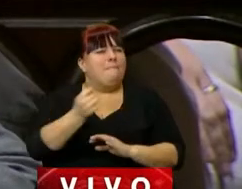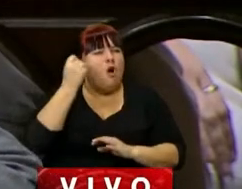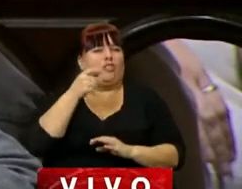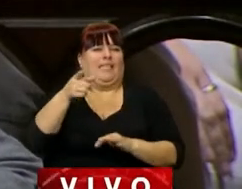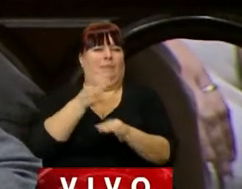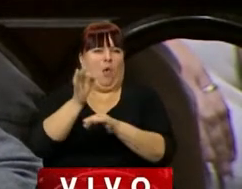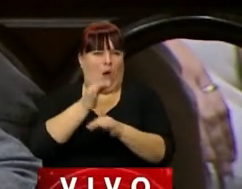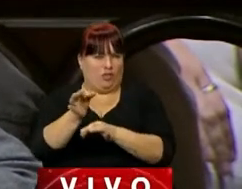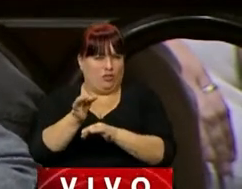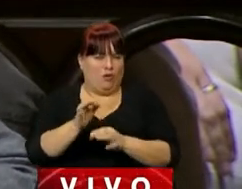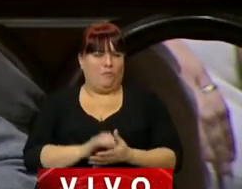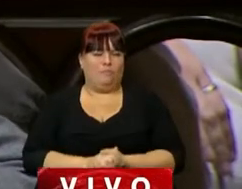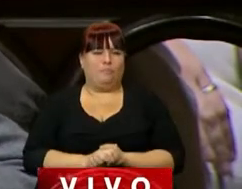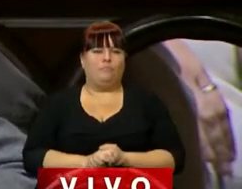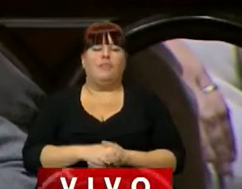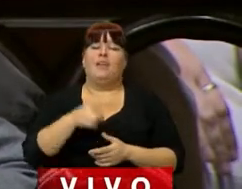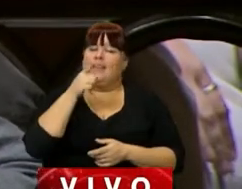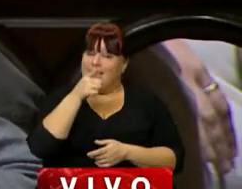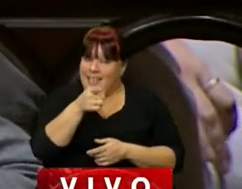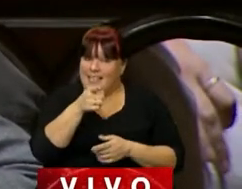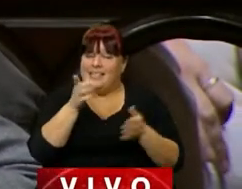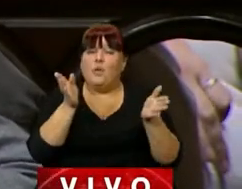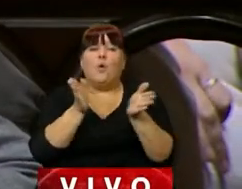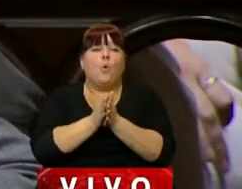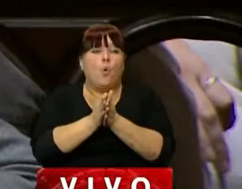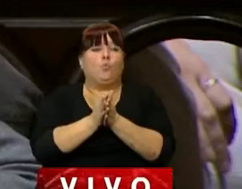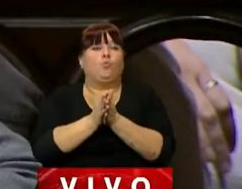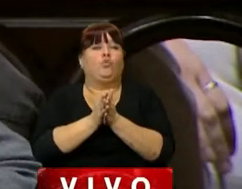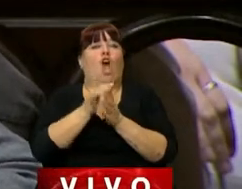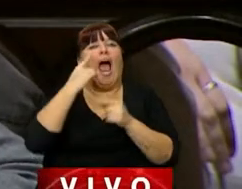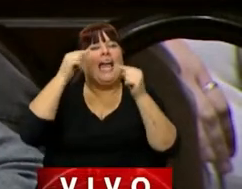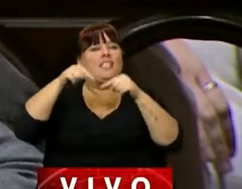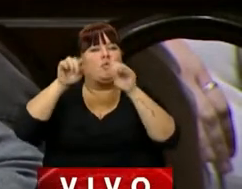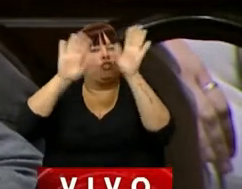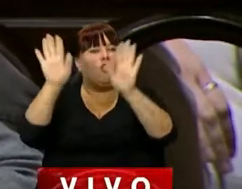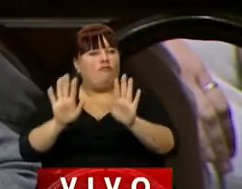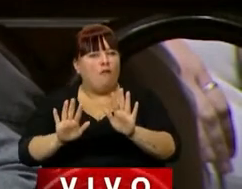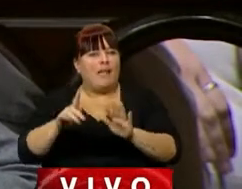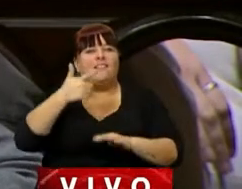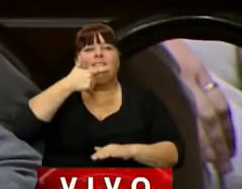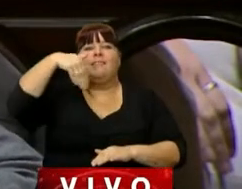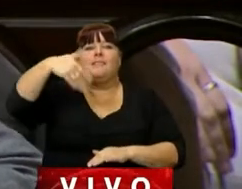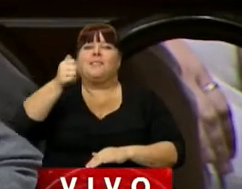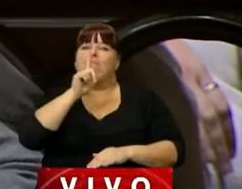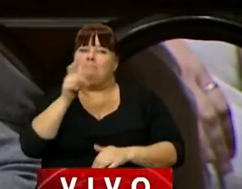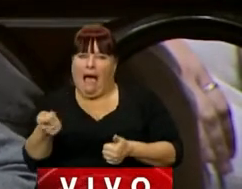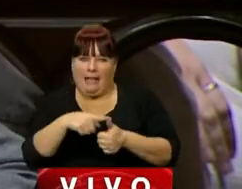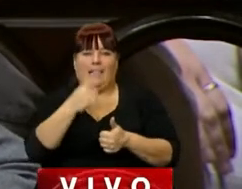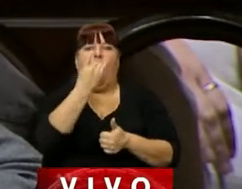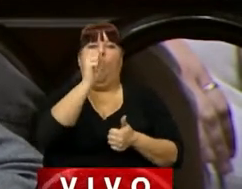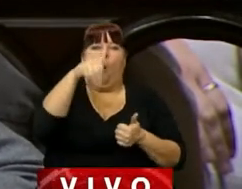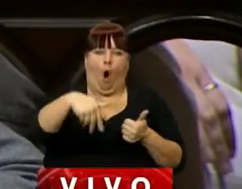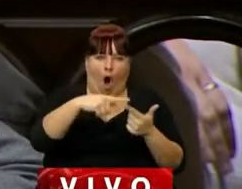el sistema educativo. Y eso junto con los institutos de formación del ESMATA, de la